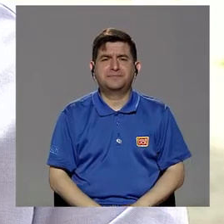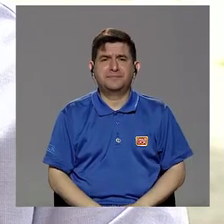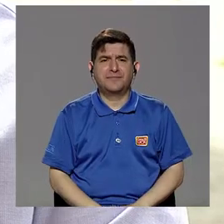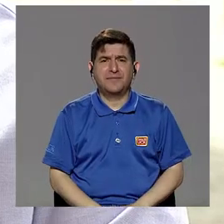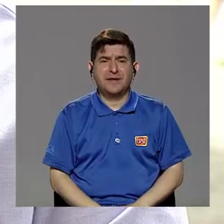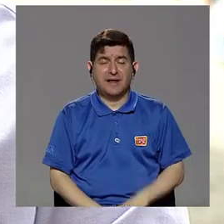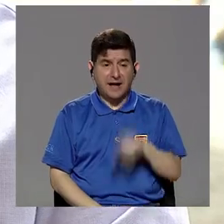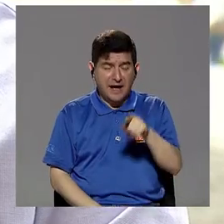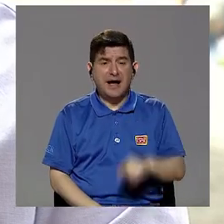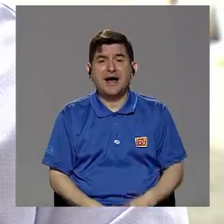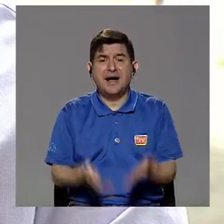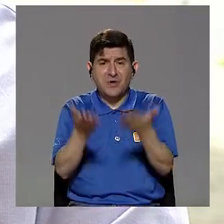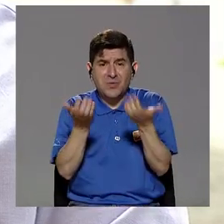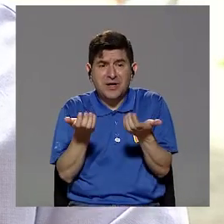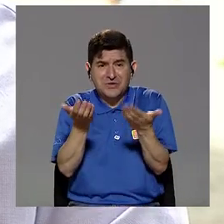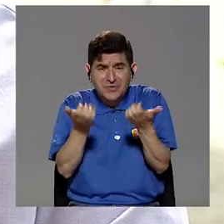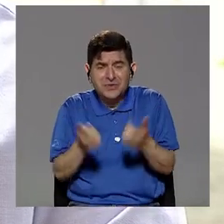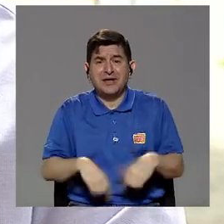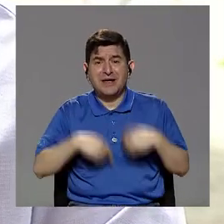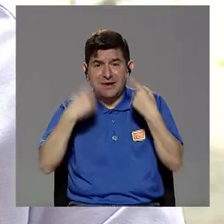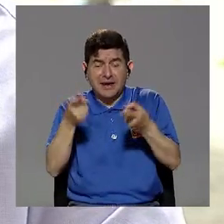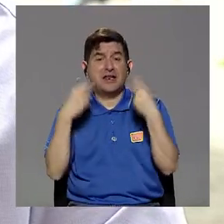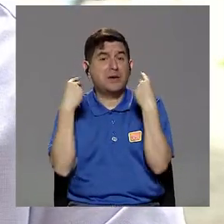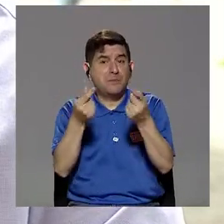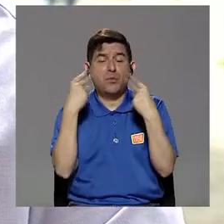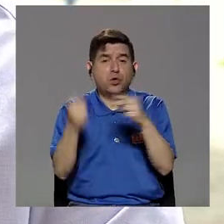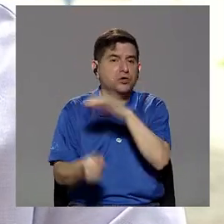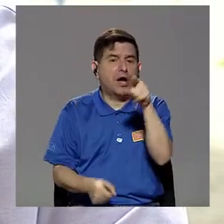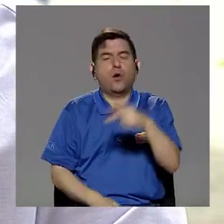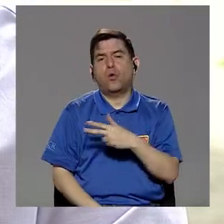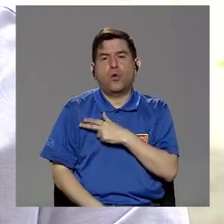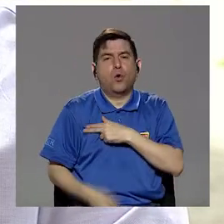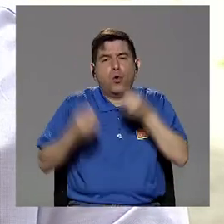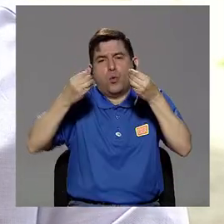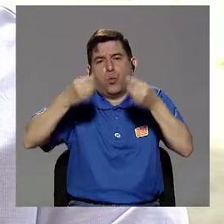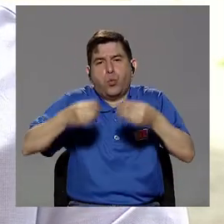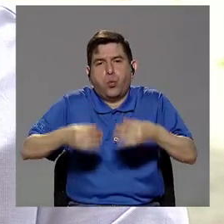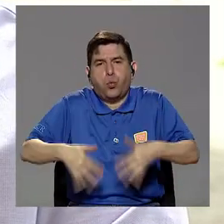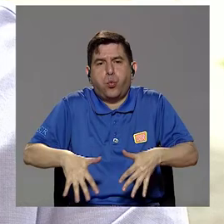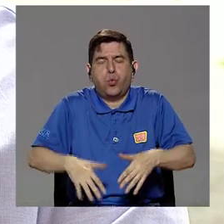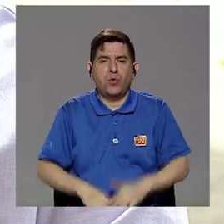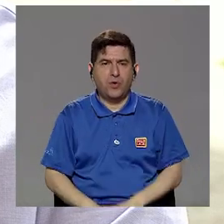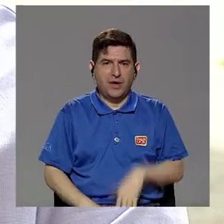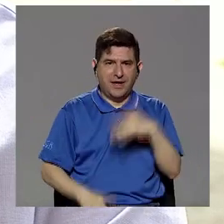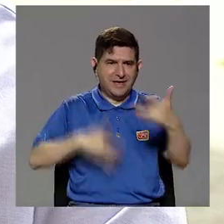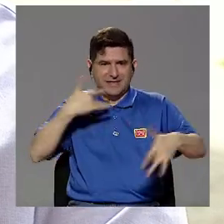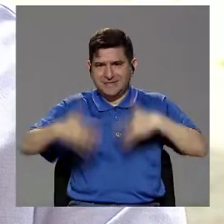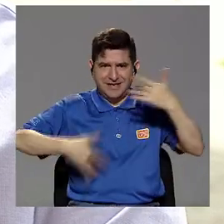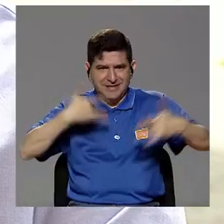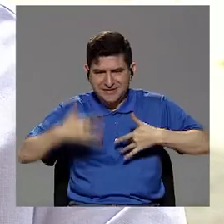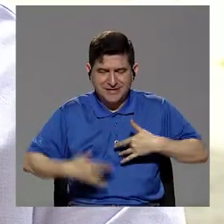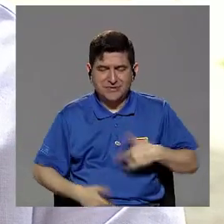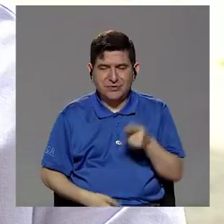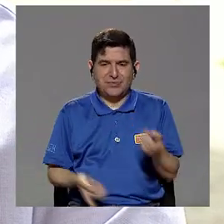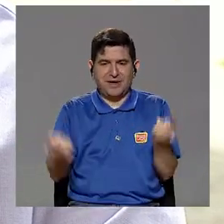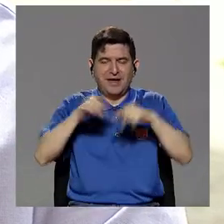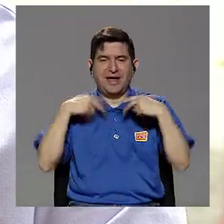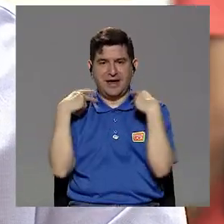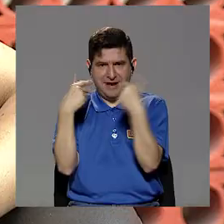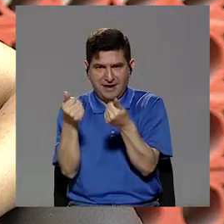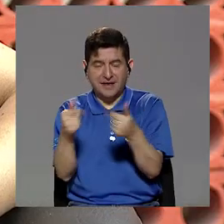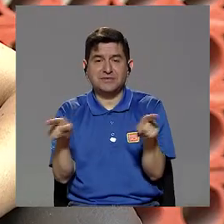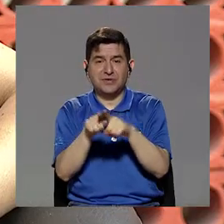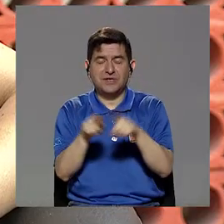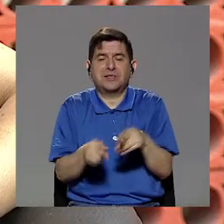mucha urgencia, o sea, cuando les dan ganas de ir al baño, corra porque se orinó, ¿verdad? Eso es como el síntoma pivote de la incontinencia de